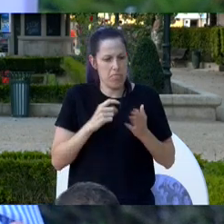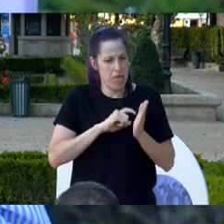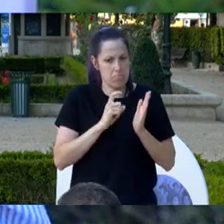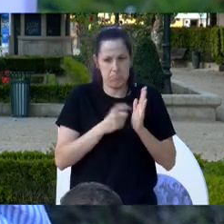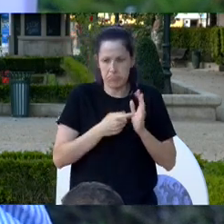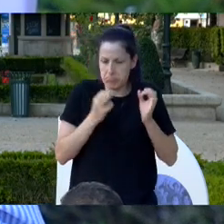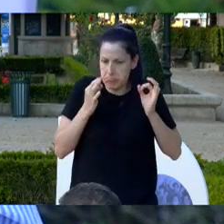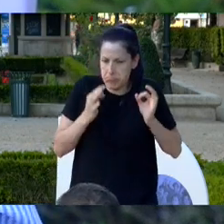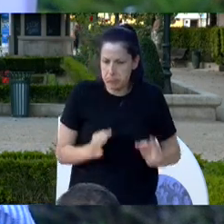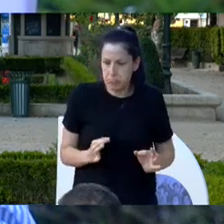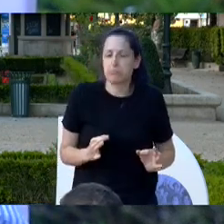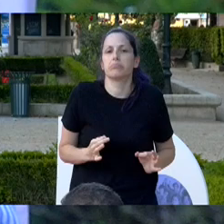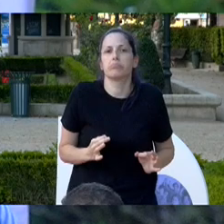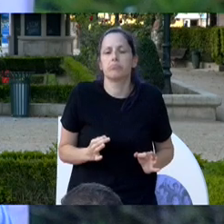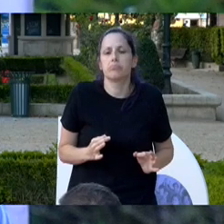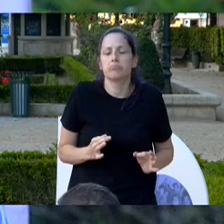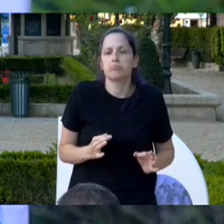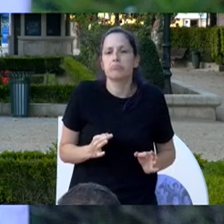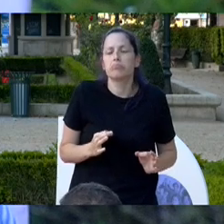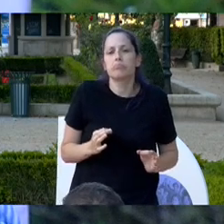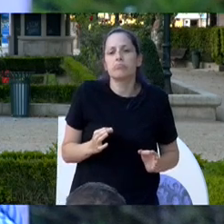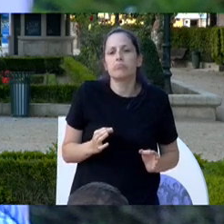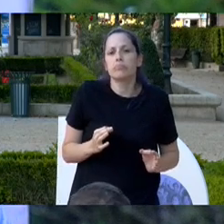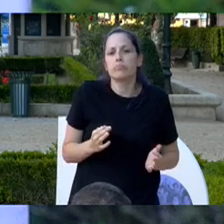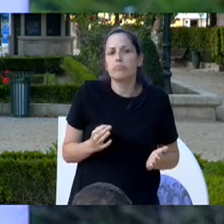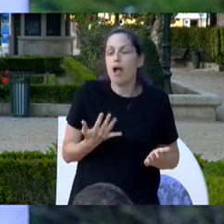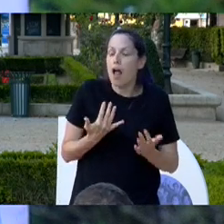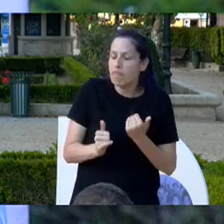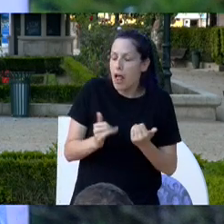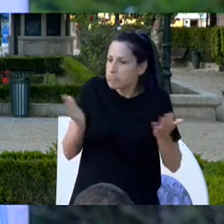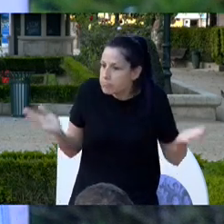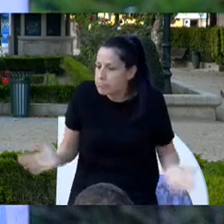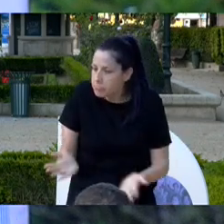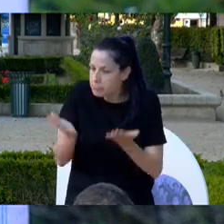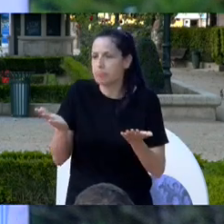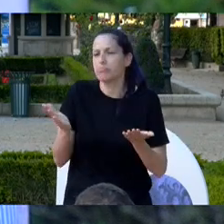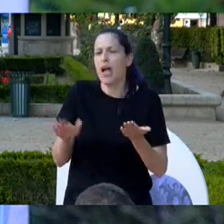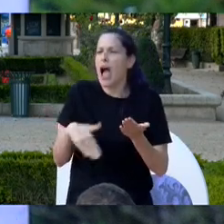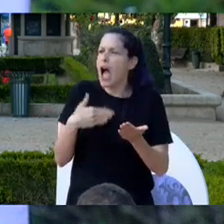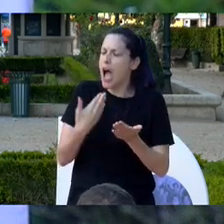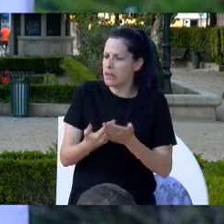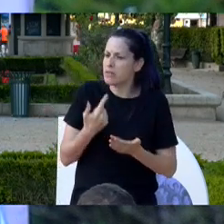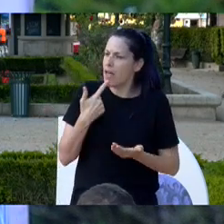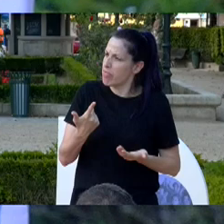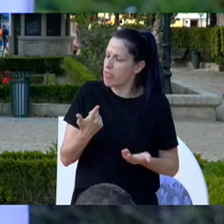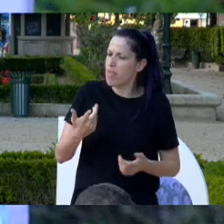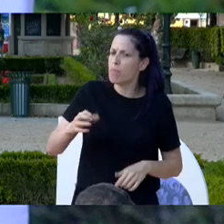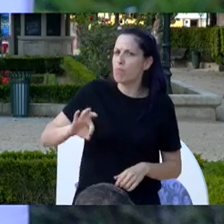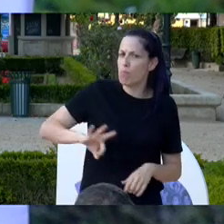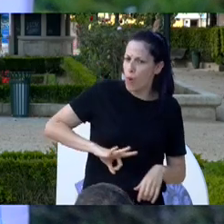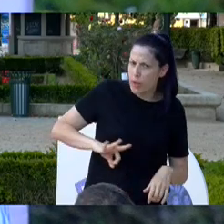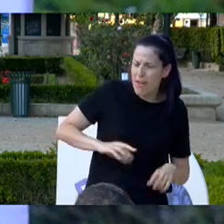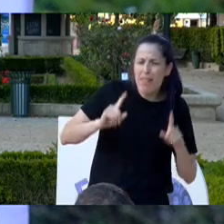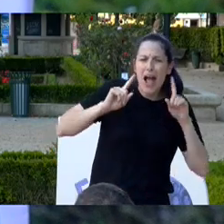porvir garantido para ela e os seus fillos, a anima e incluso lle dice Pontevedra, pero